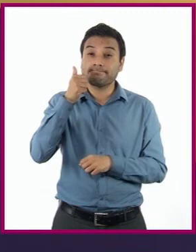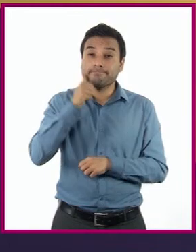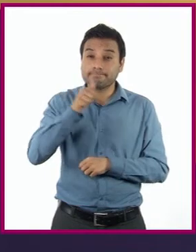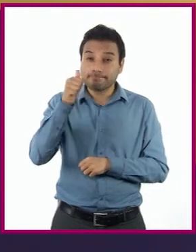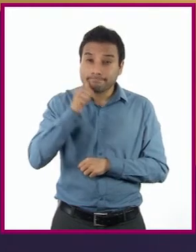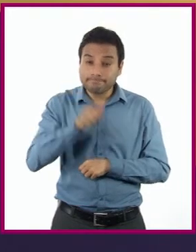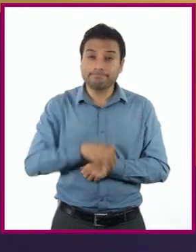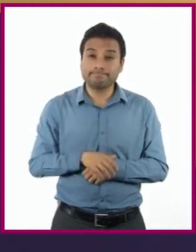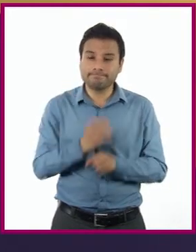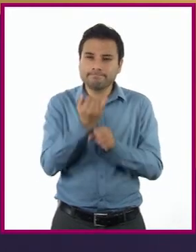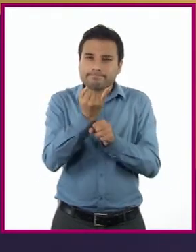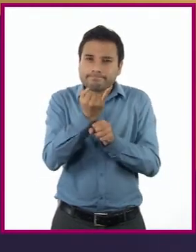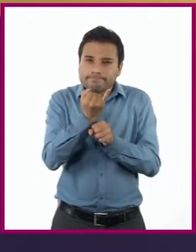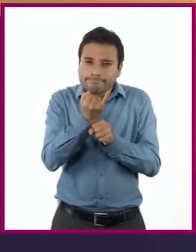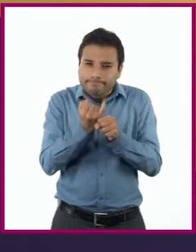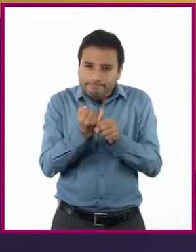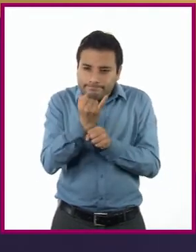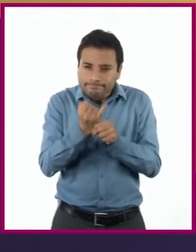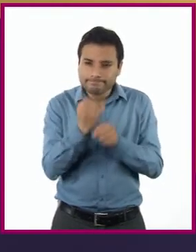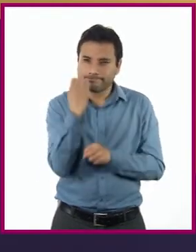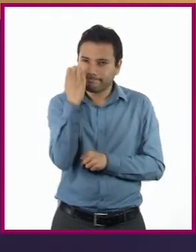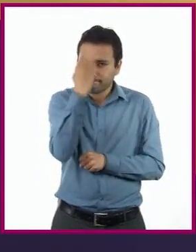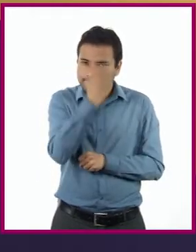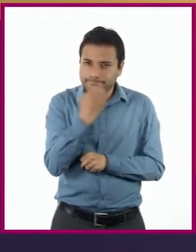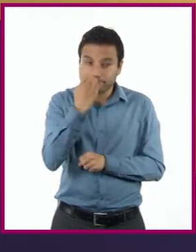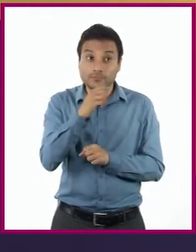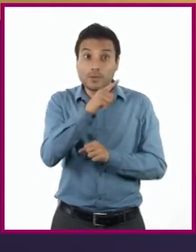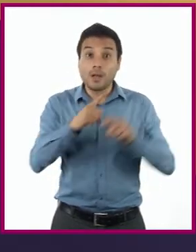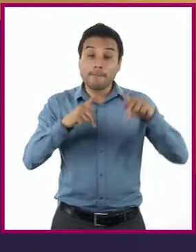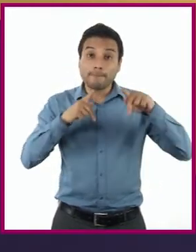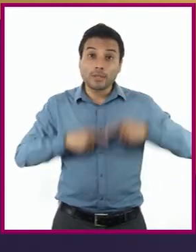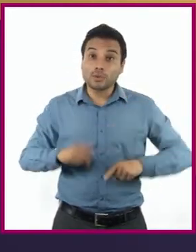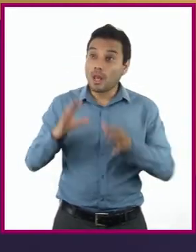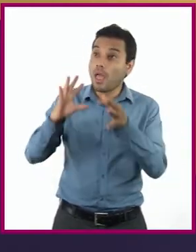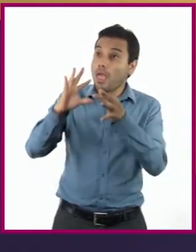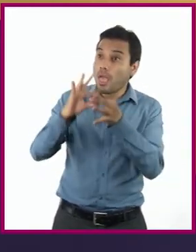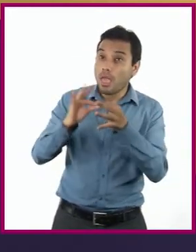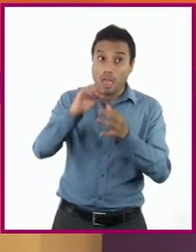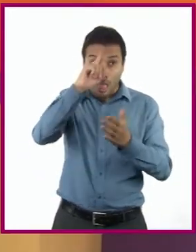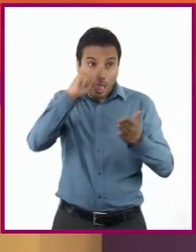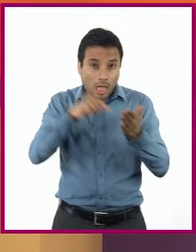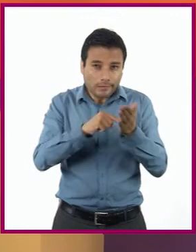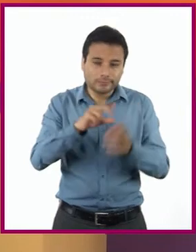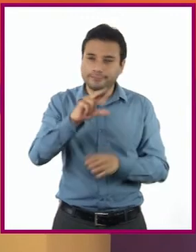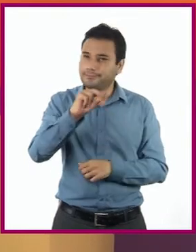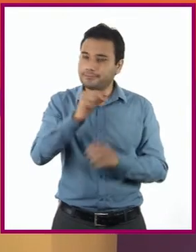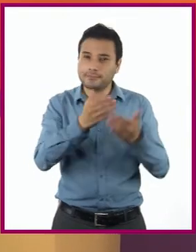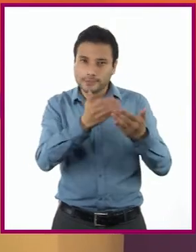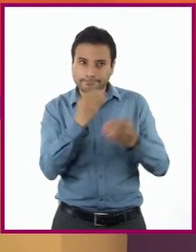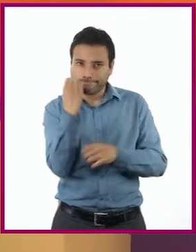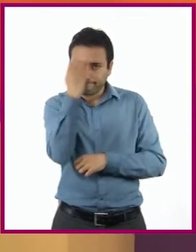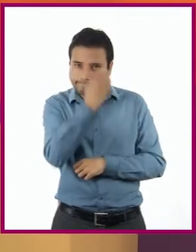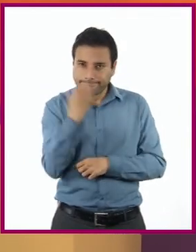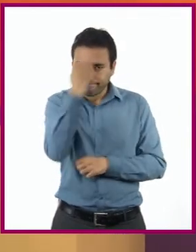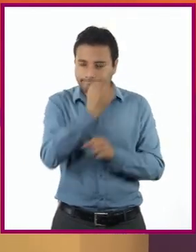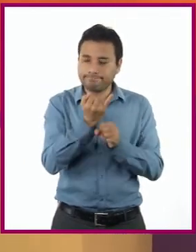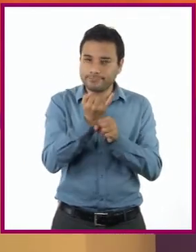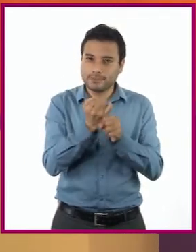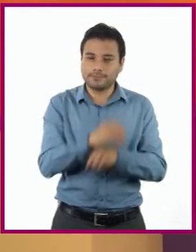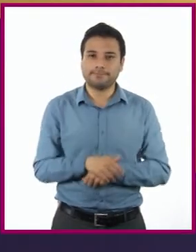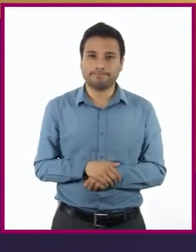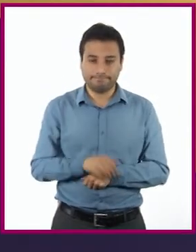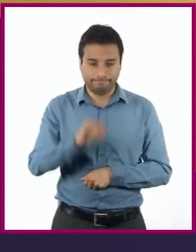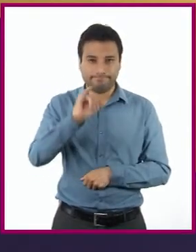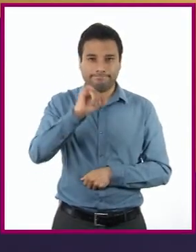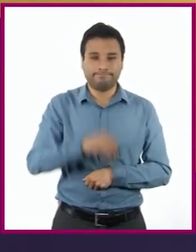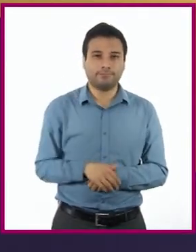analizar críticamente antes de creer todo lo que llega a sus sentidos. Sí, claro.